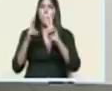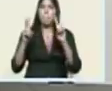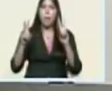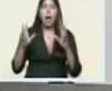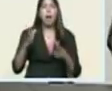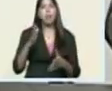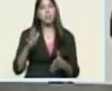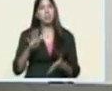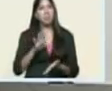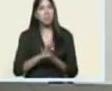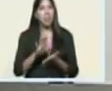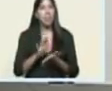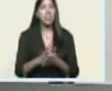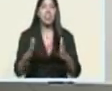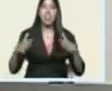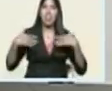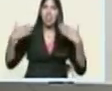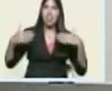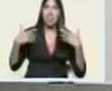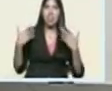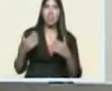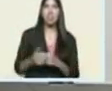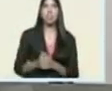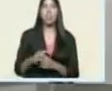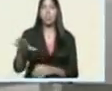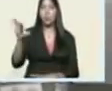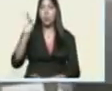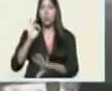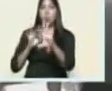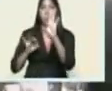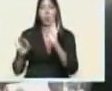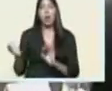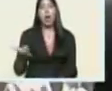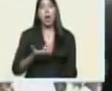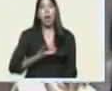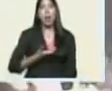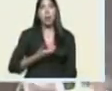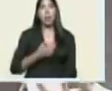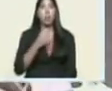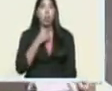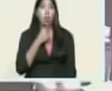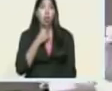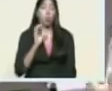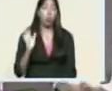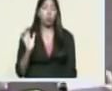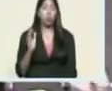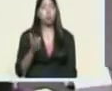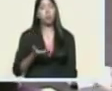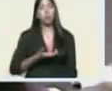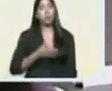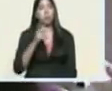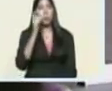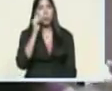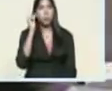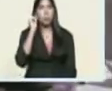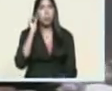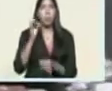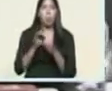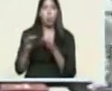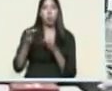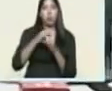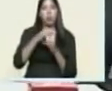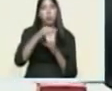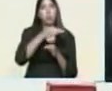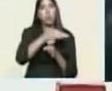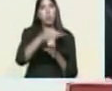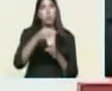a los centros electorales por los alcaldes, las alcaldesas de preferencia popular en cada municipio